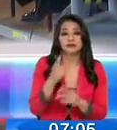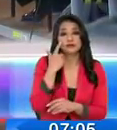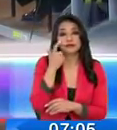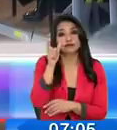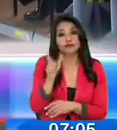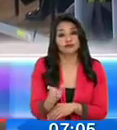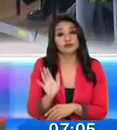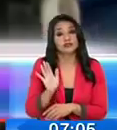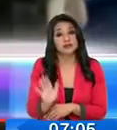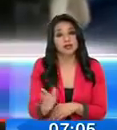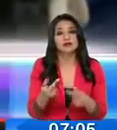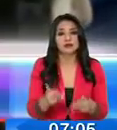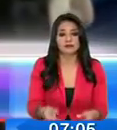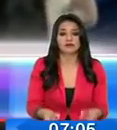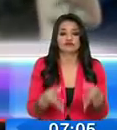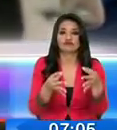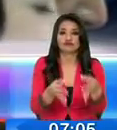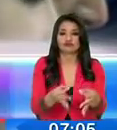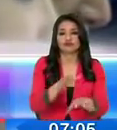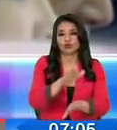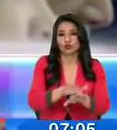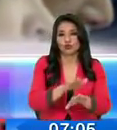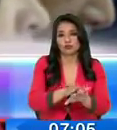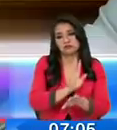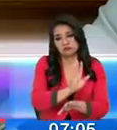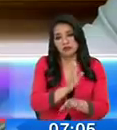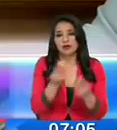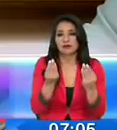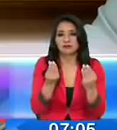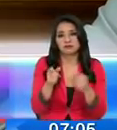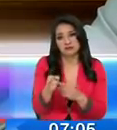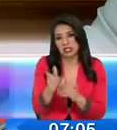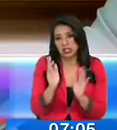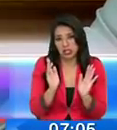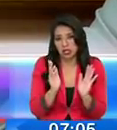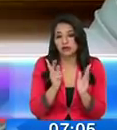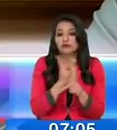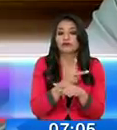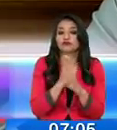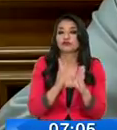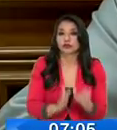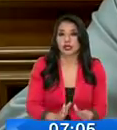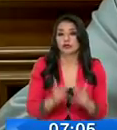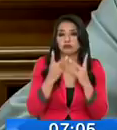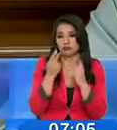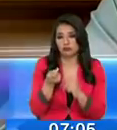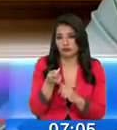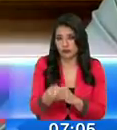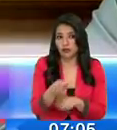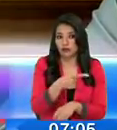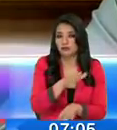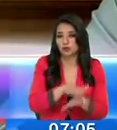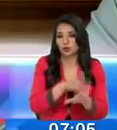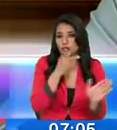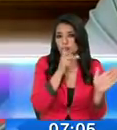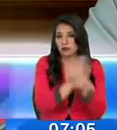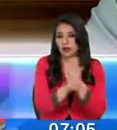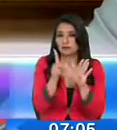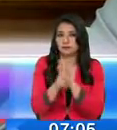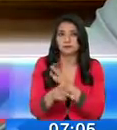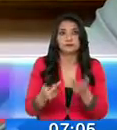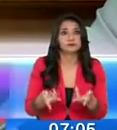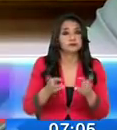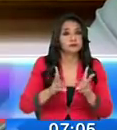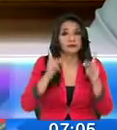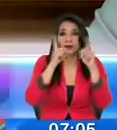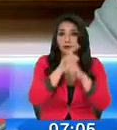Diana Salazar iba a presentar su acusación por cohecho. Sin duda, ahí nos vamos a encontrar nuevamente en un conflicto muy